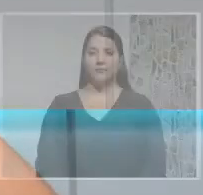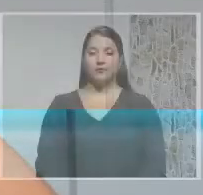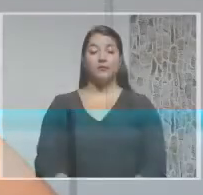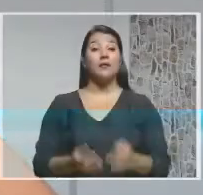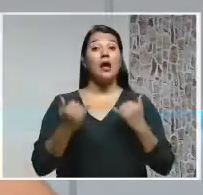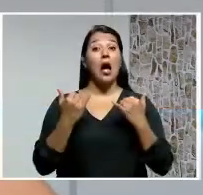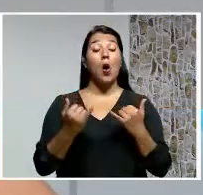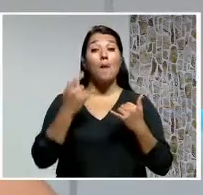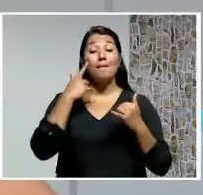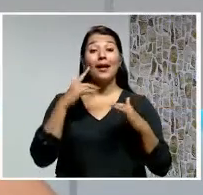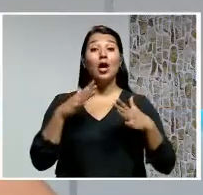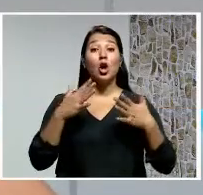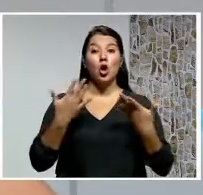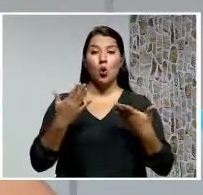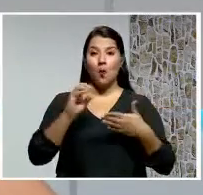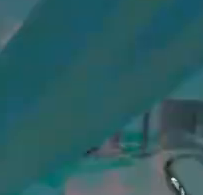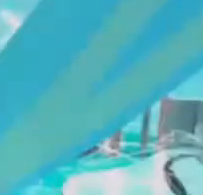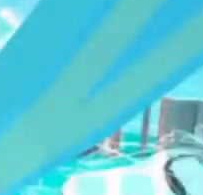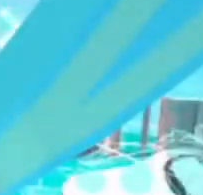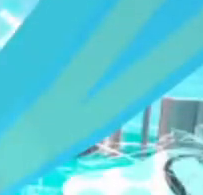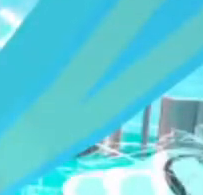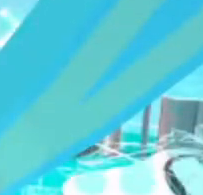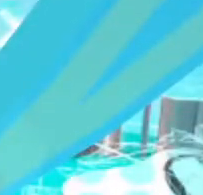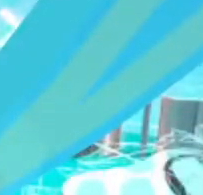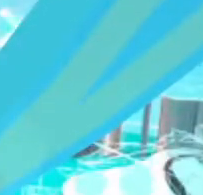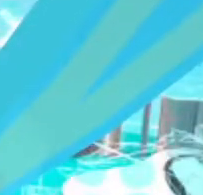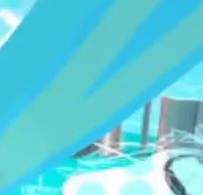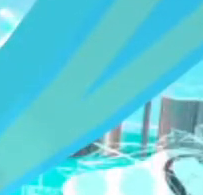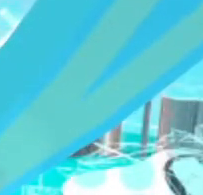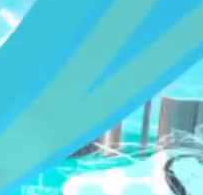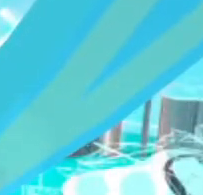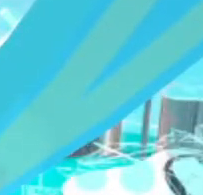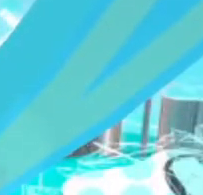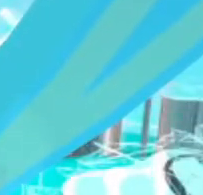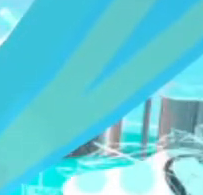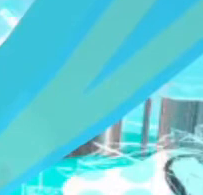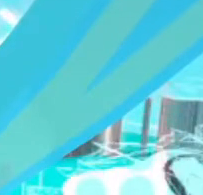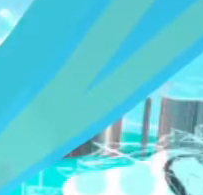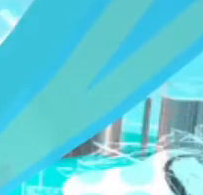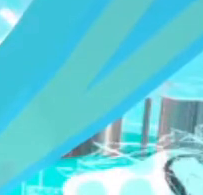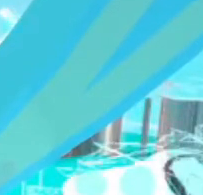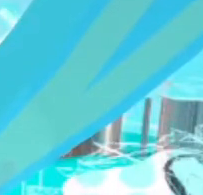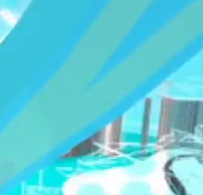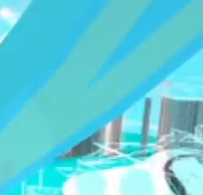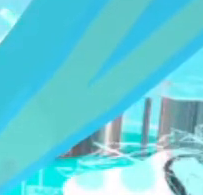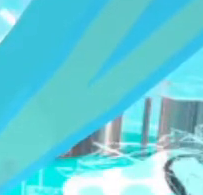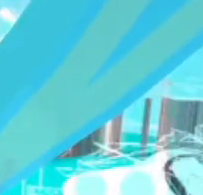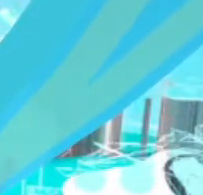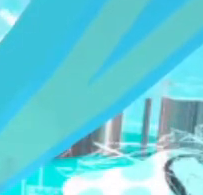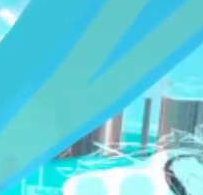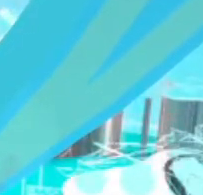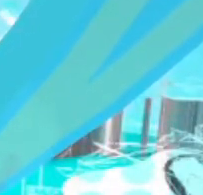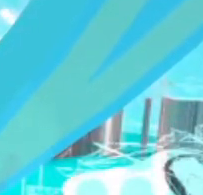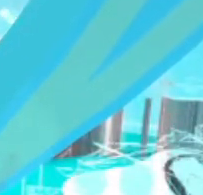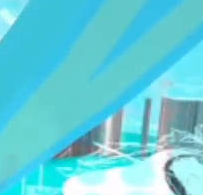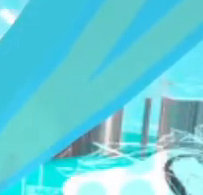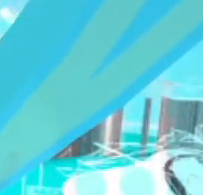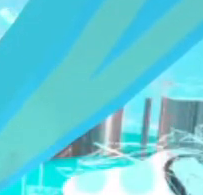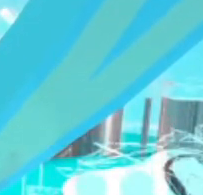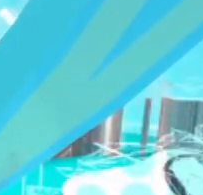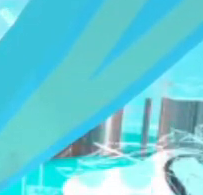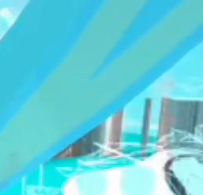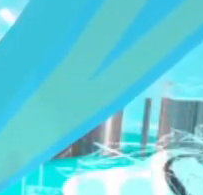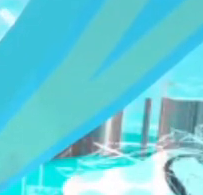Vamos de inmediato a ver el valor de la tasa básica pasiva para este jueves. Ahí lo tenemos en pantalla y tal y como lo hablábamos hace algunos minutos, bajó